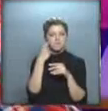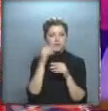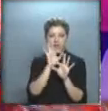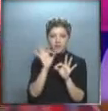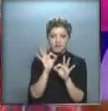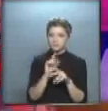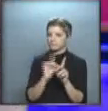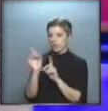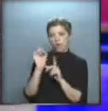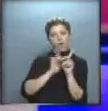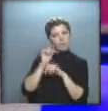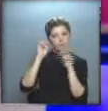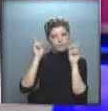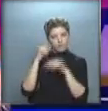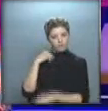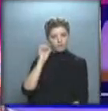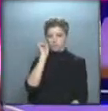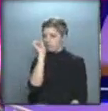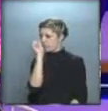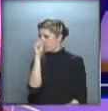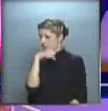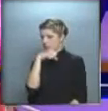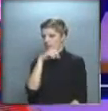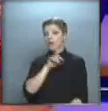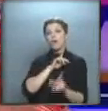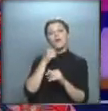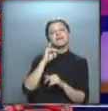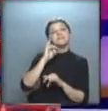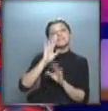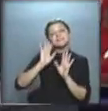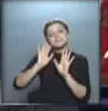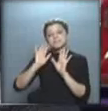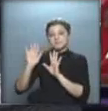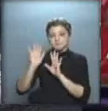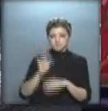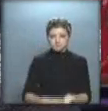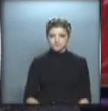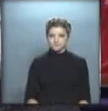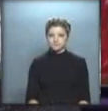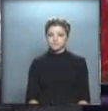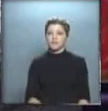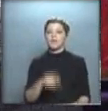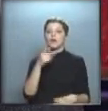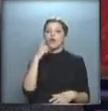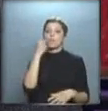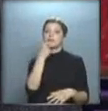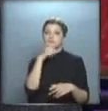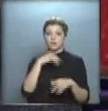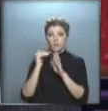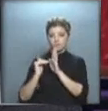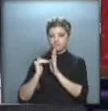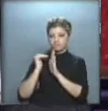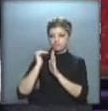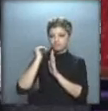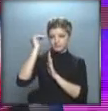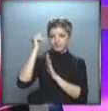meten. Hay algunos que sí, bueno, de buena onda, ¿viste? Hablando, pero no las piñas, tendría que ser al ¿cómo revés. Lo ha hecho? Cuando uno va creciendo y se va volviendo más grande,